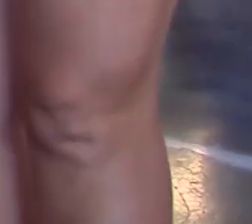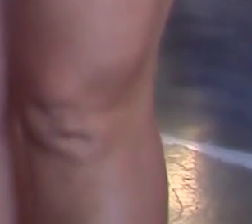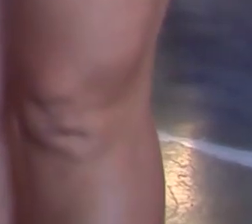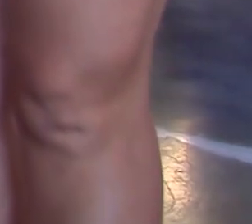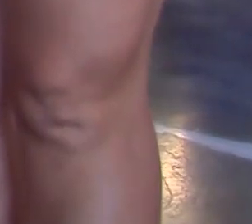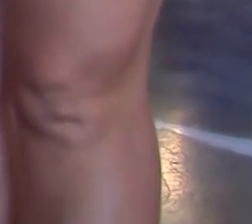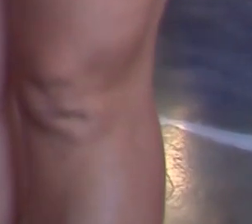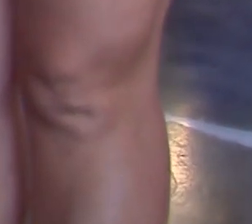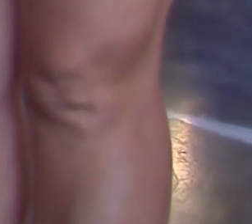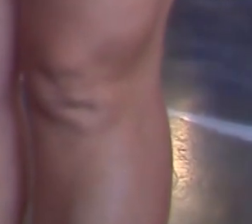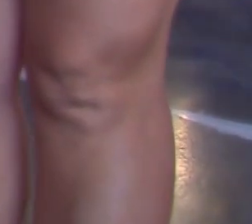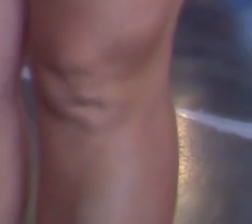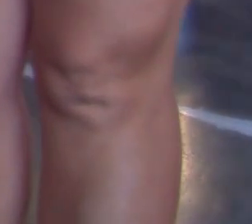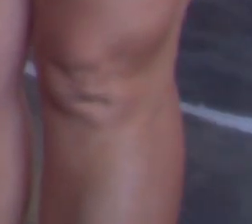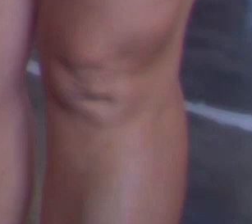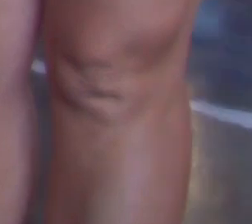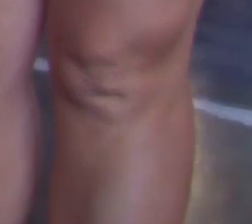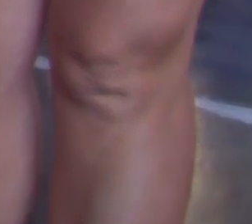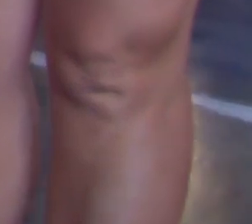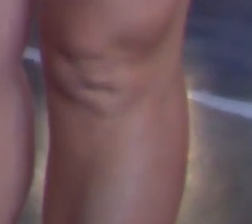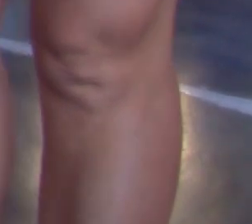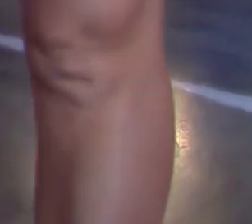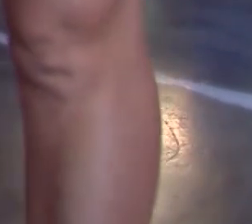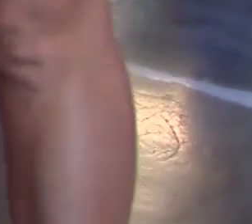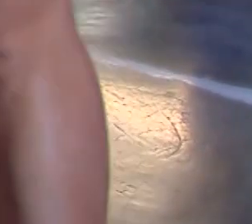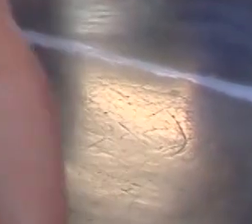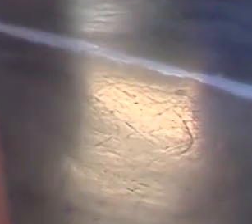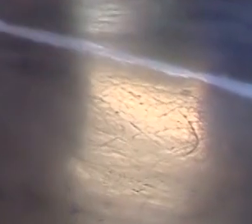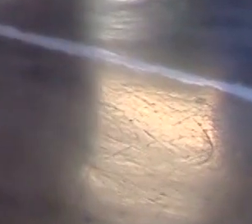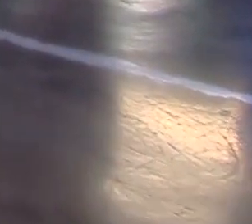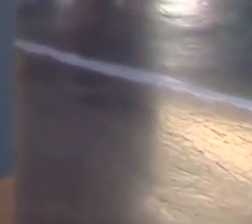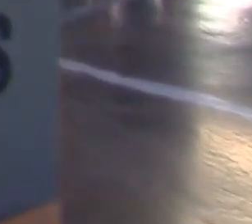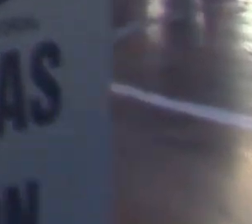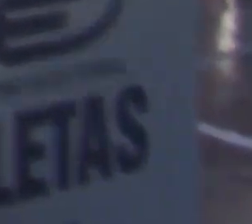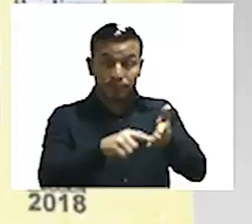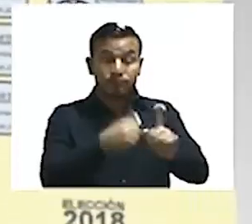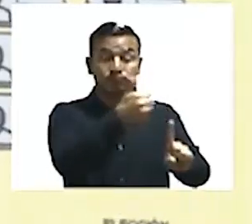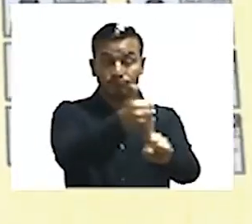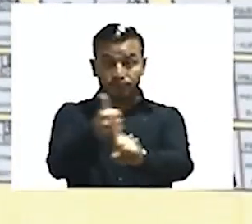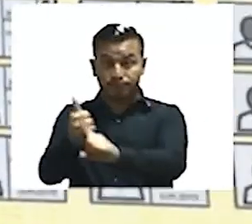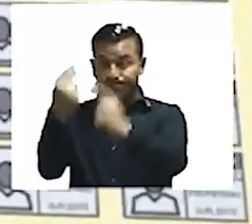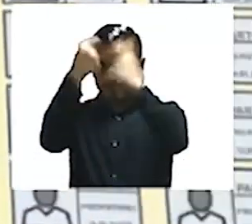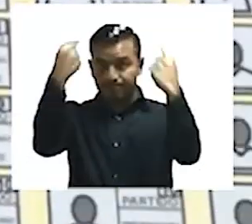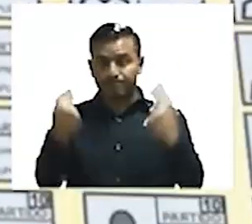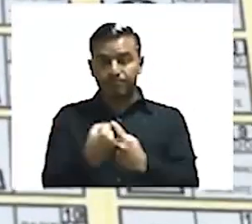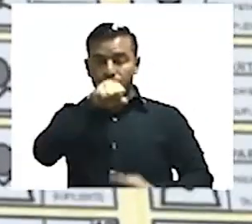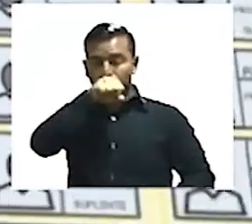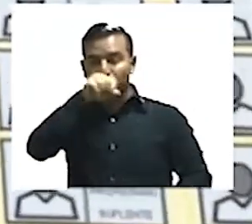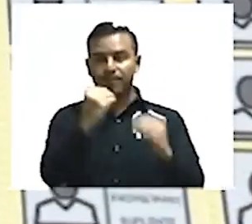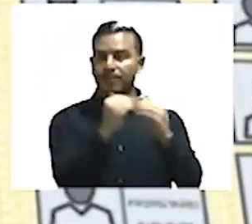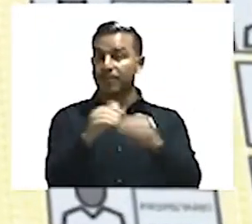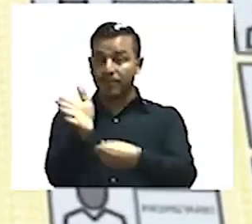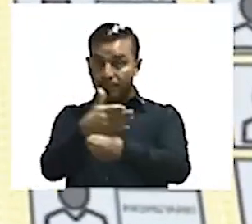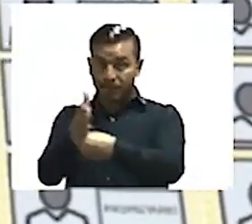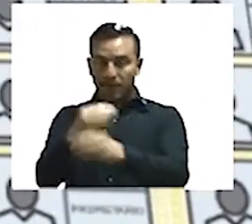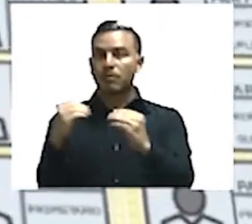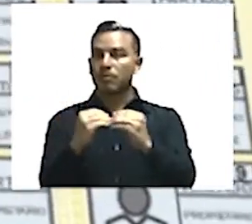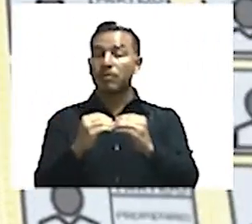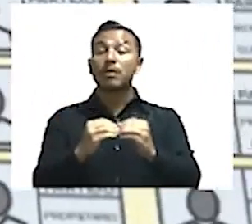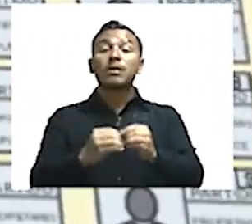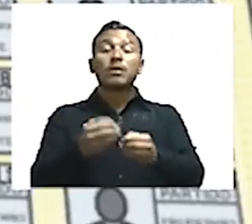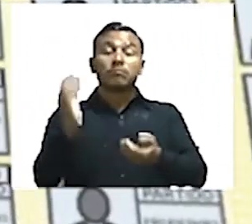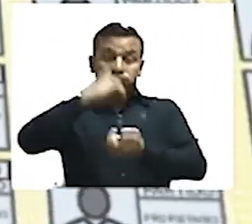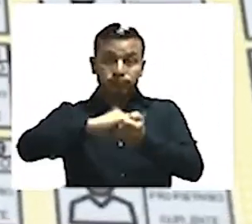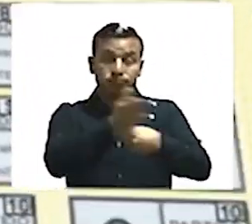entre más marcas tenga sube de posición la tercera modalidad de voto es el voto cruzado un elemento